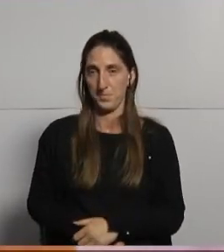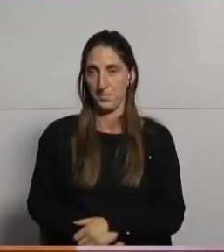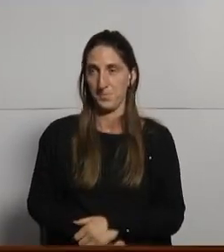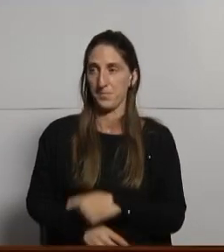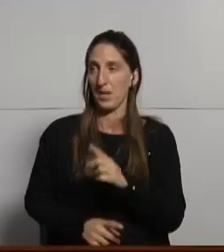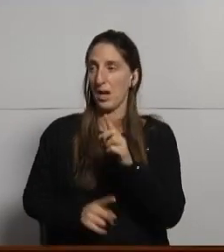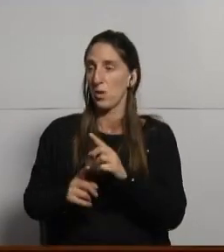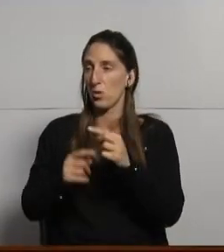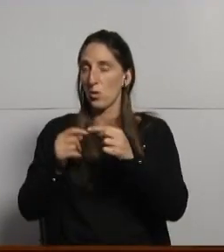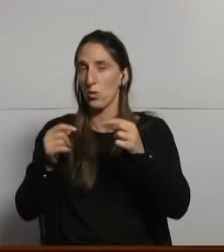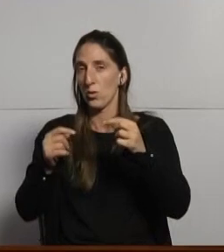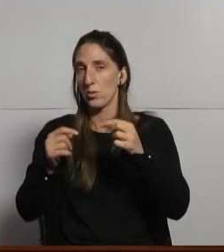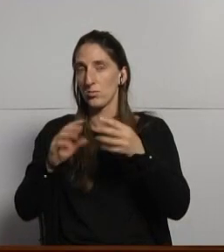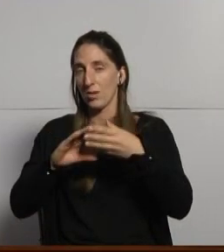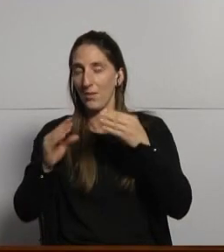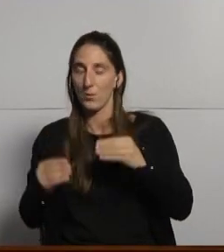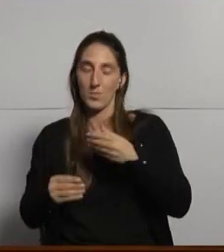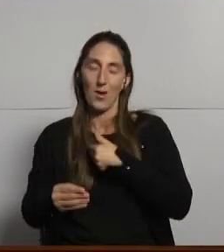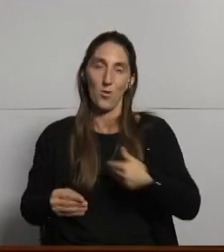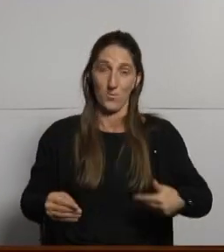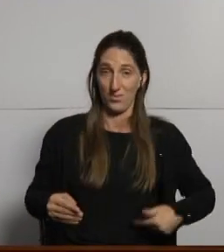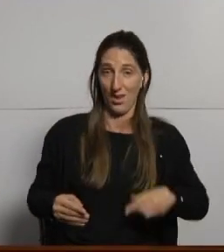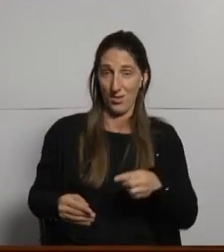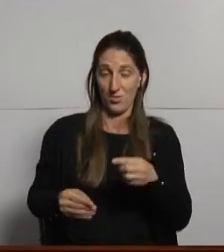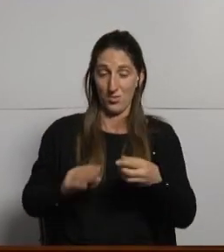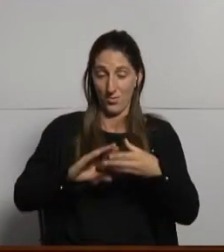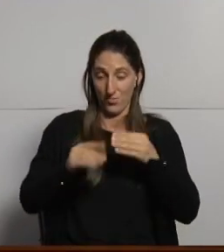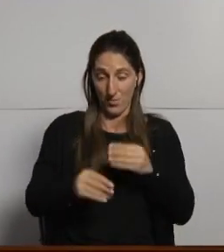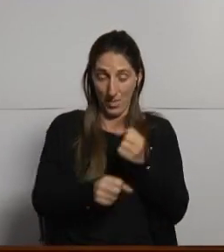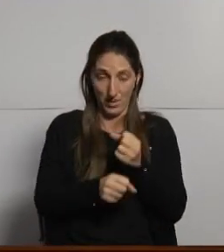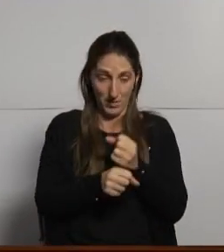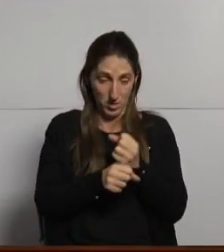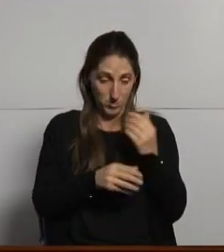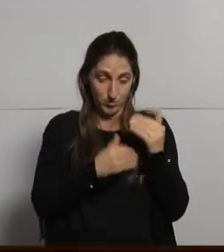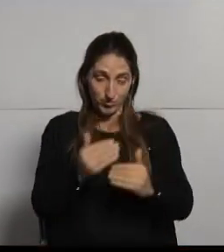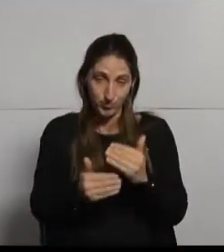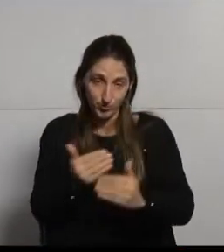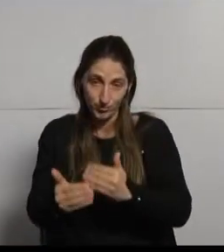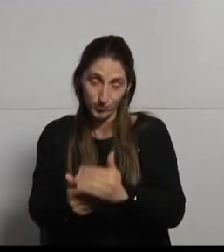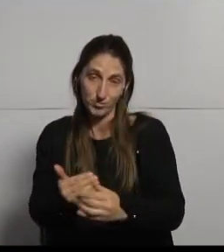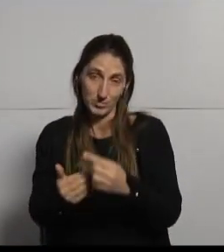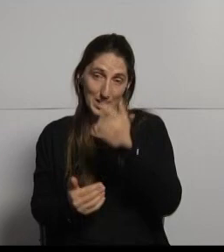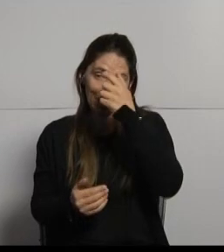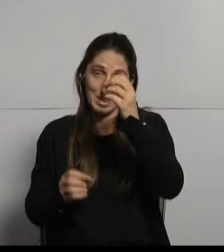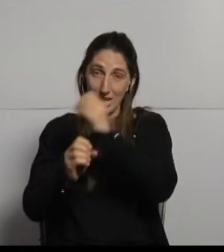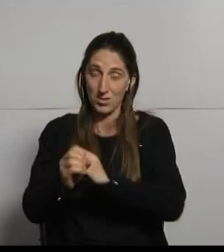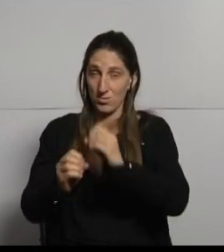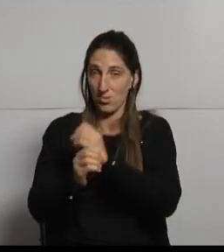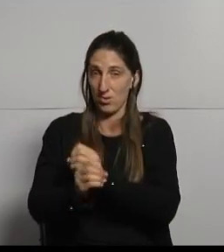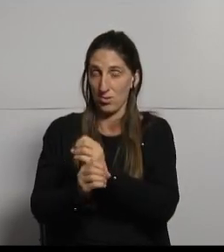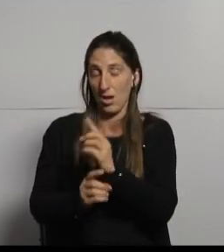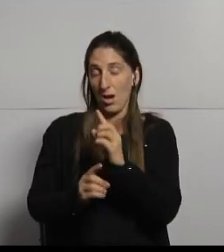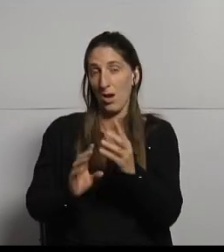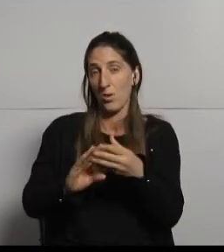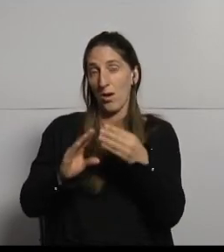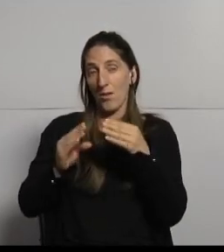Y de alguna manera los gobiernos que empiezan a trabajar en esta metodología, empiezan a incorporar este tipo de tecnología, de alguna